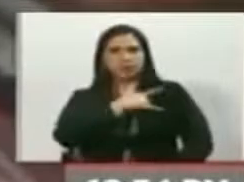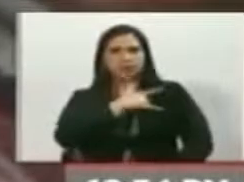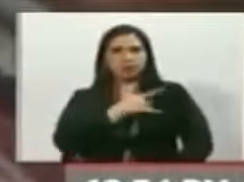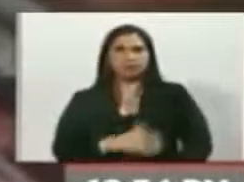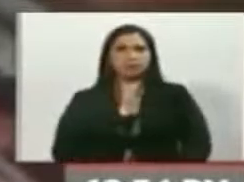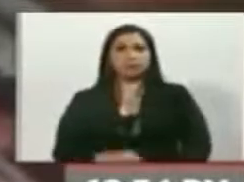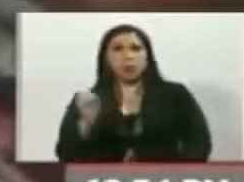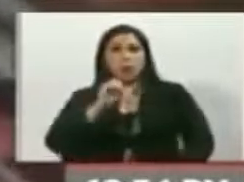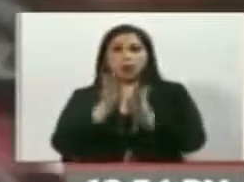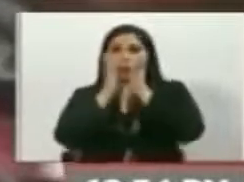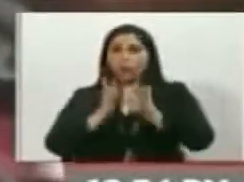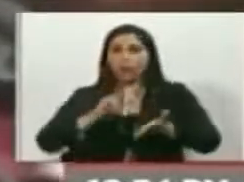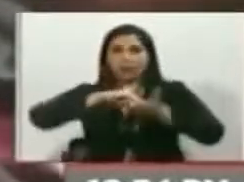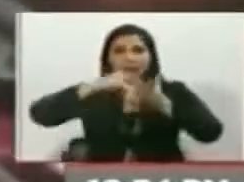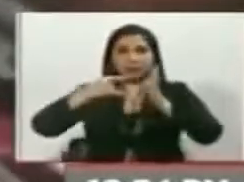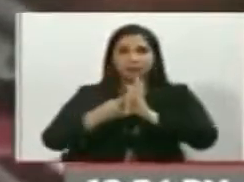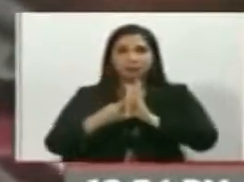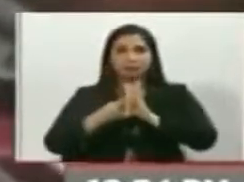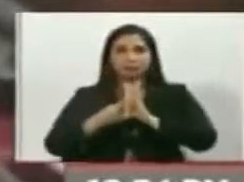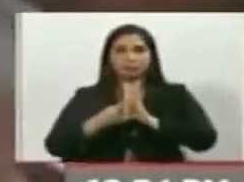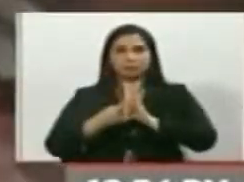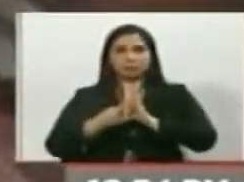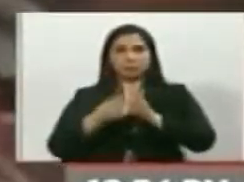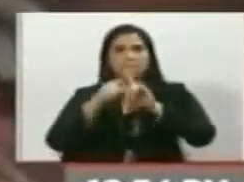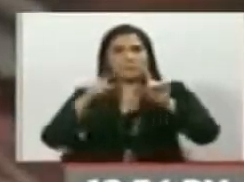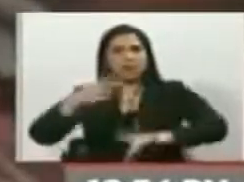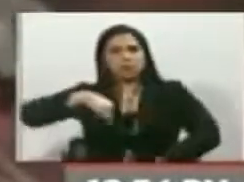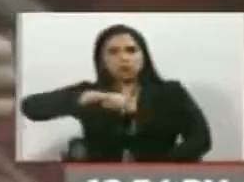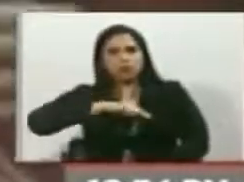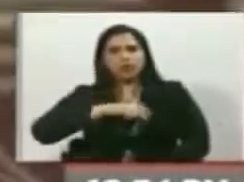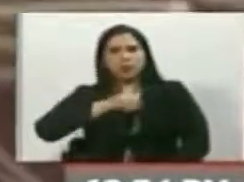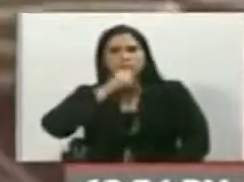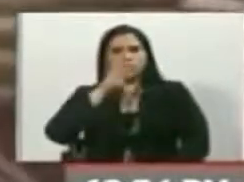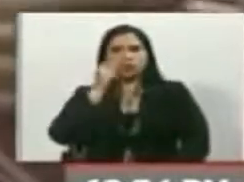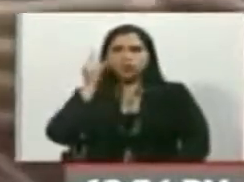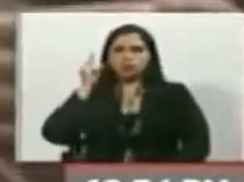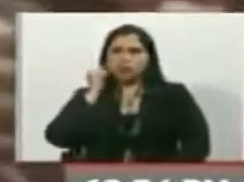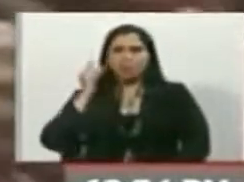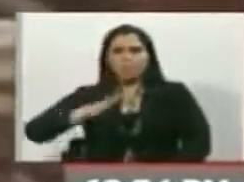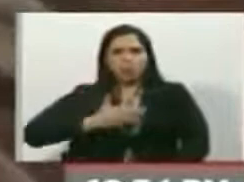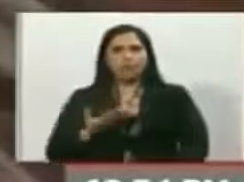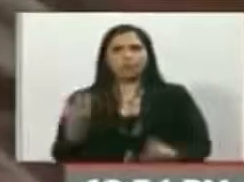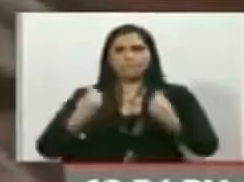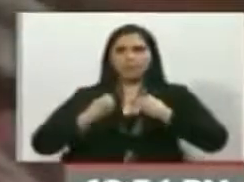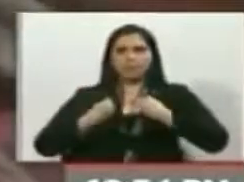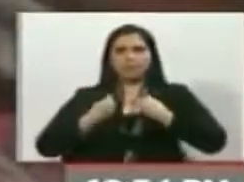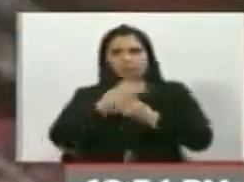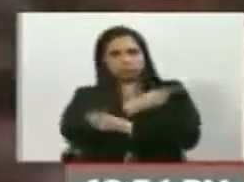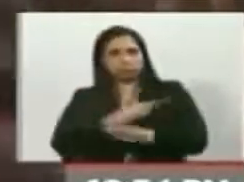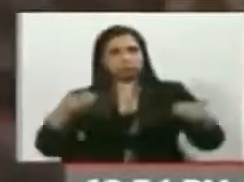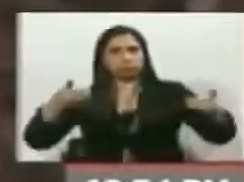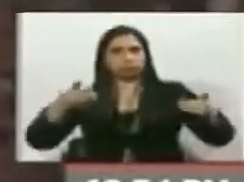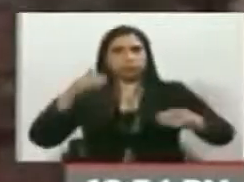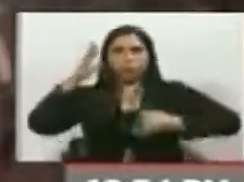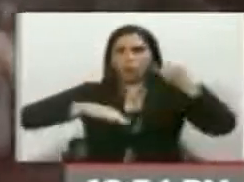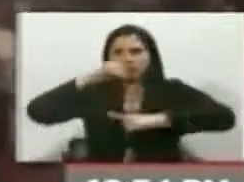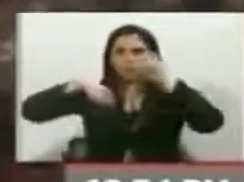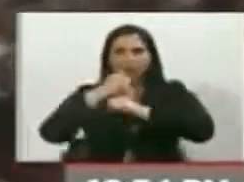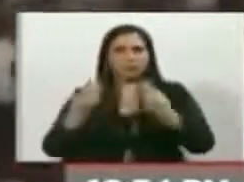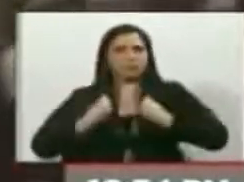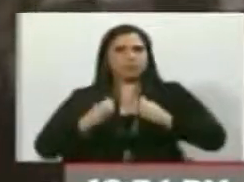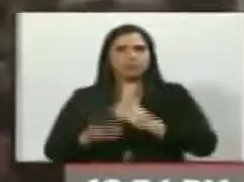o escuelas técnicas, para que nuestros ancianos puedan vivir con dignidad los últimos años de su